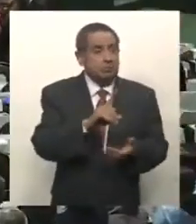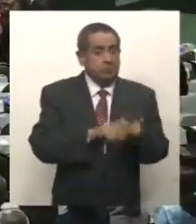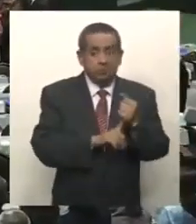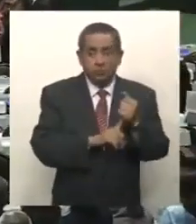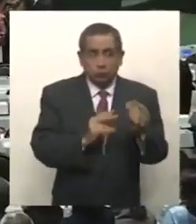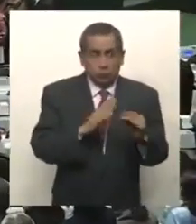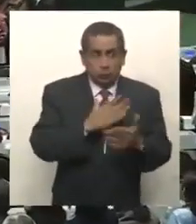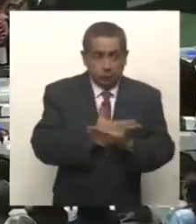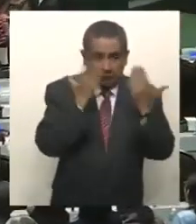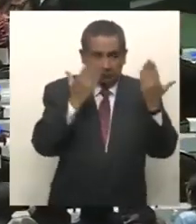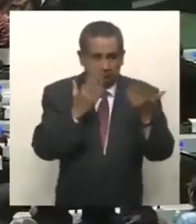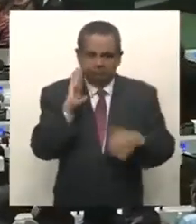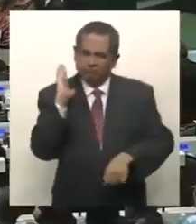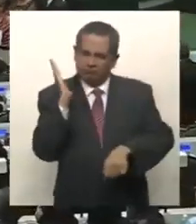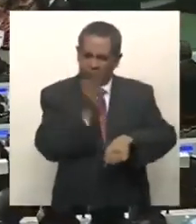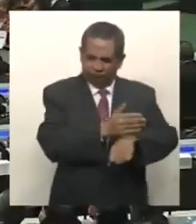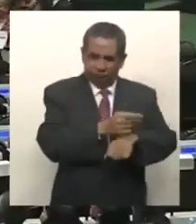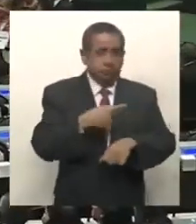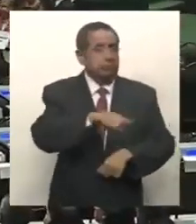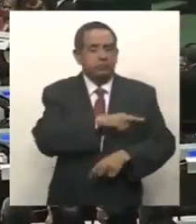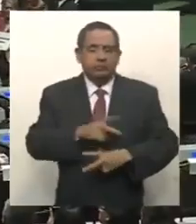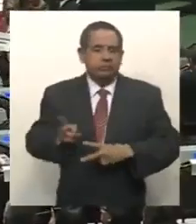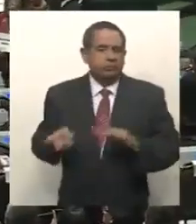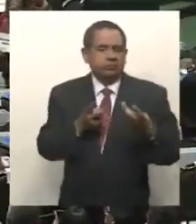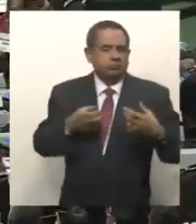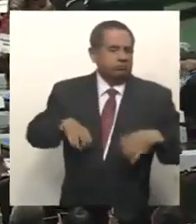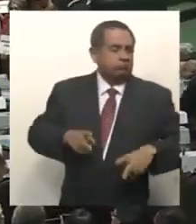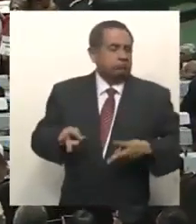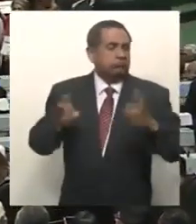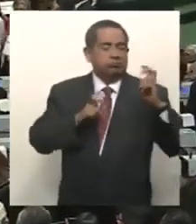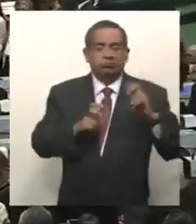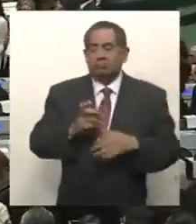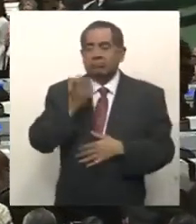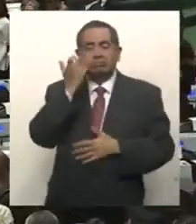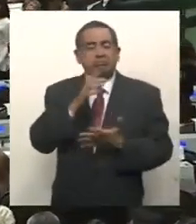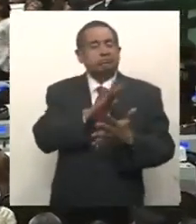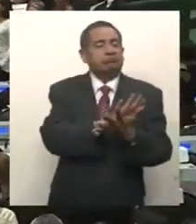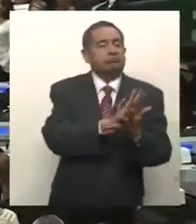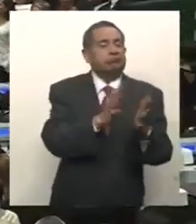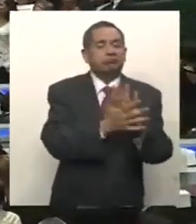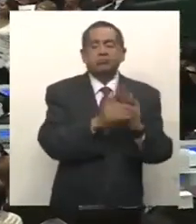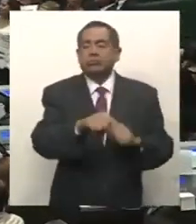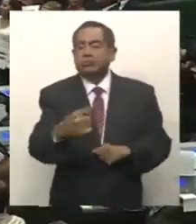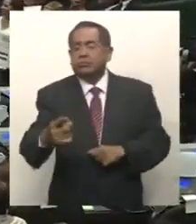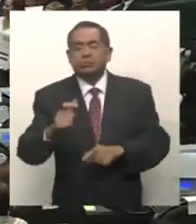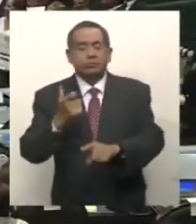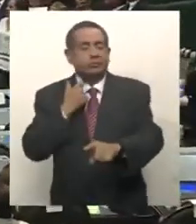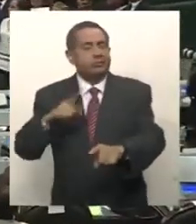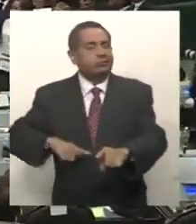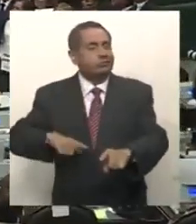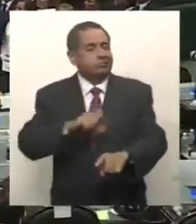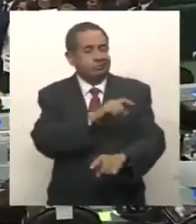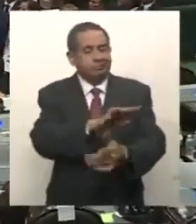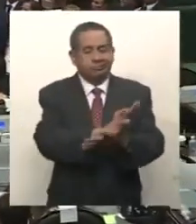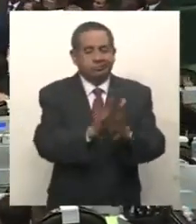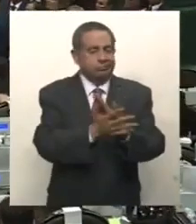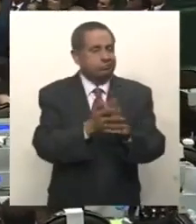han quebrantado las finanzas públicas bajo la complicidad de gobiernos